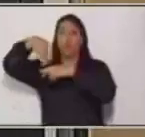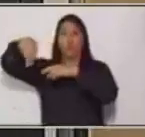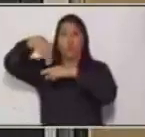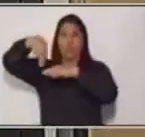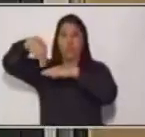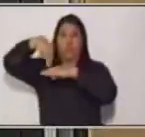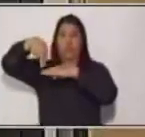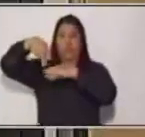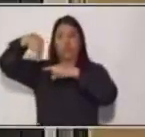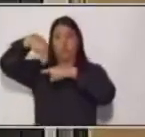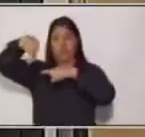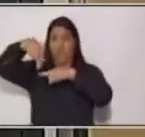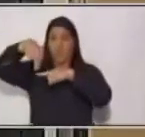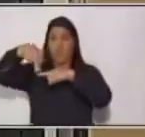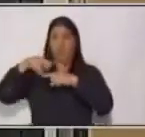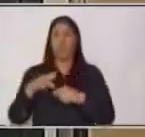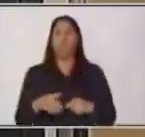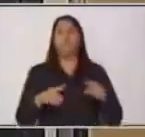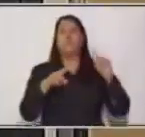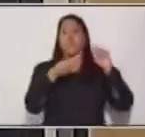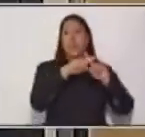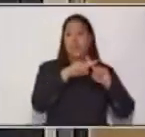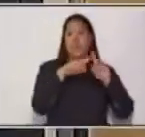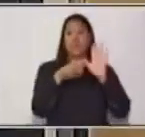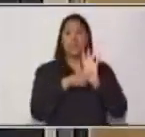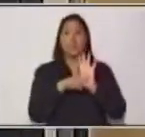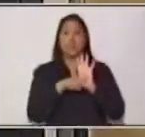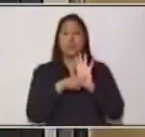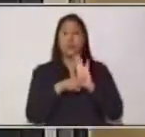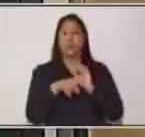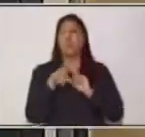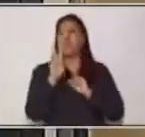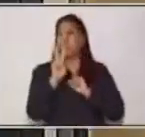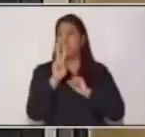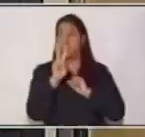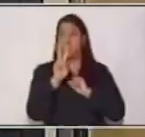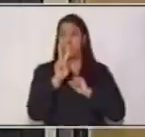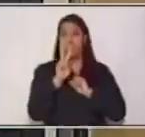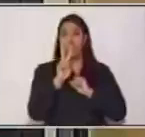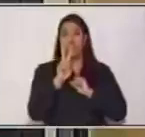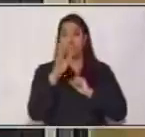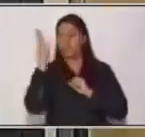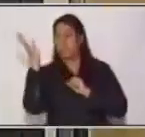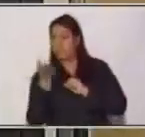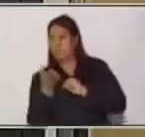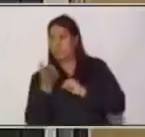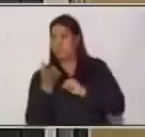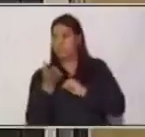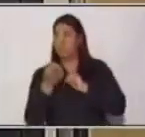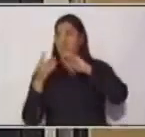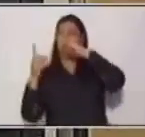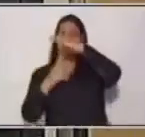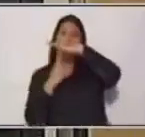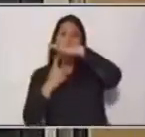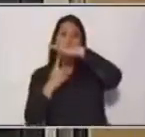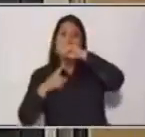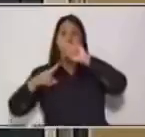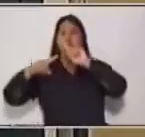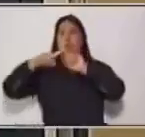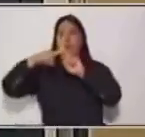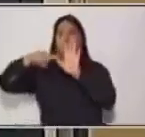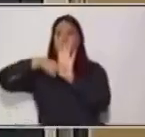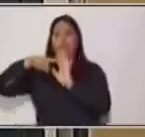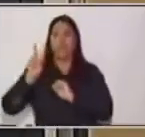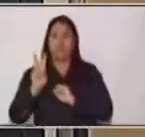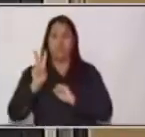y X menos 2, que es nuestro divisor, queda en el denominador. Y lo expresamos como una